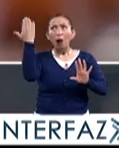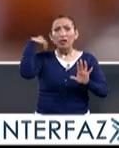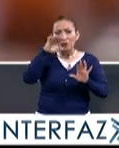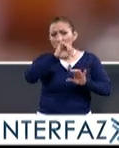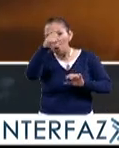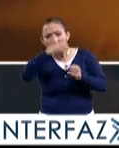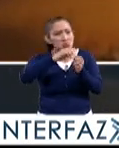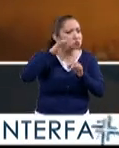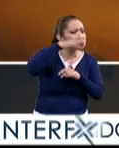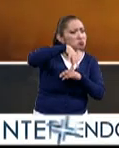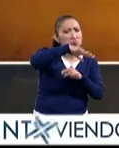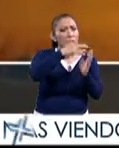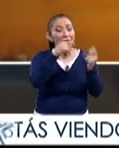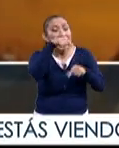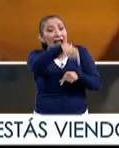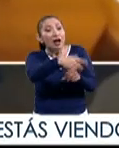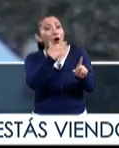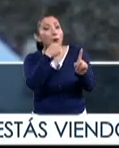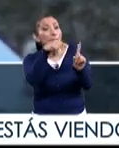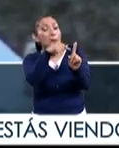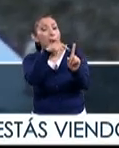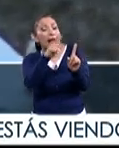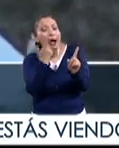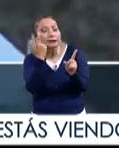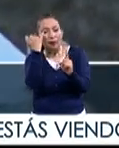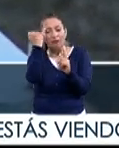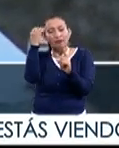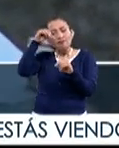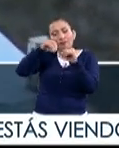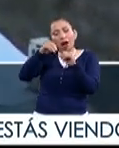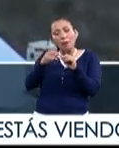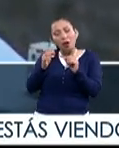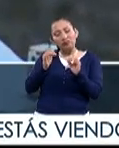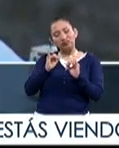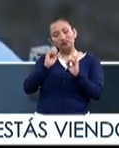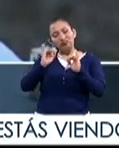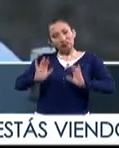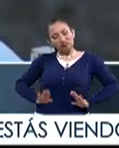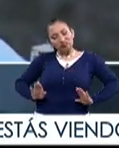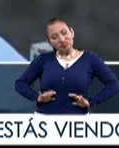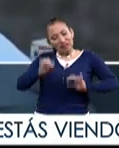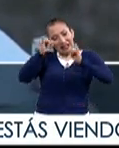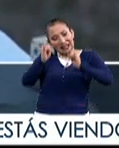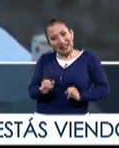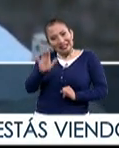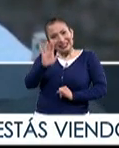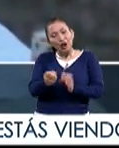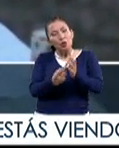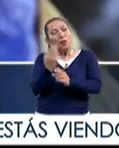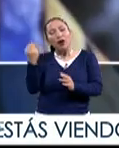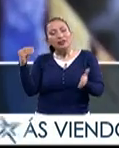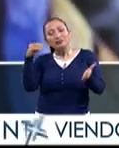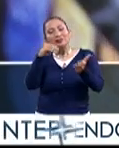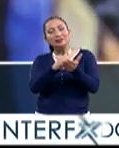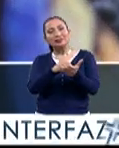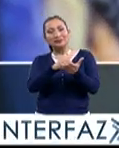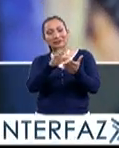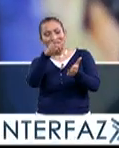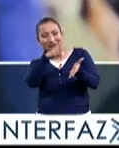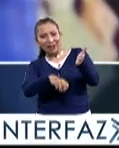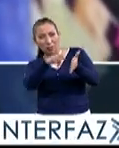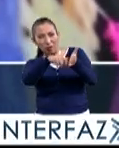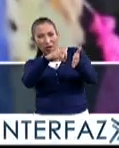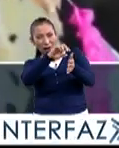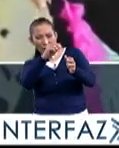antecedentes, sino que realmente él crea un elemento identitario nuevo, que es esta